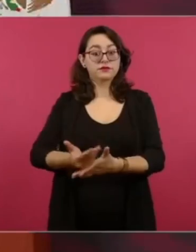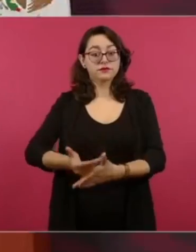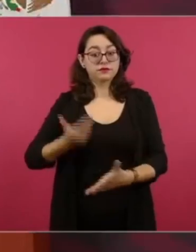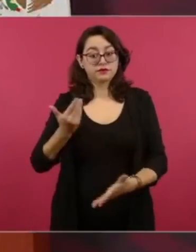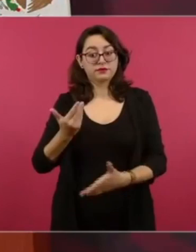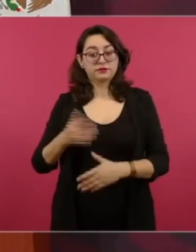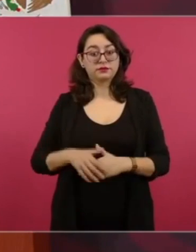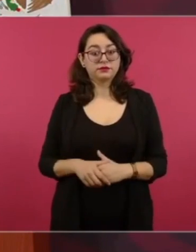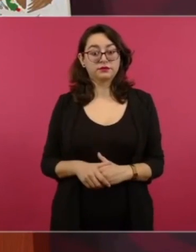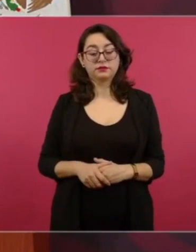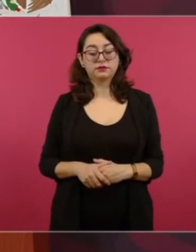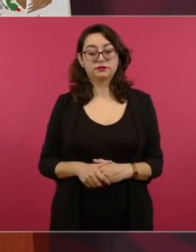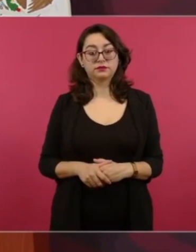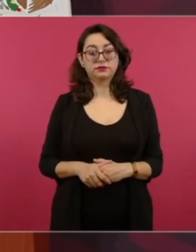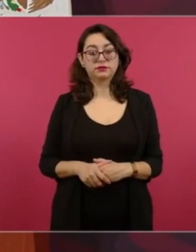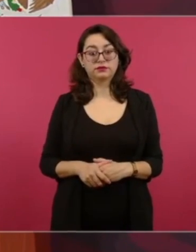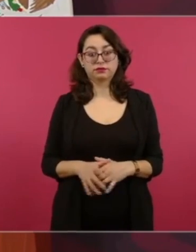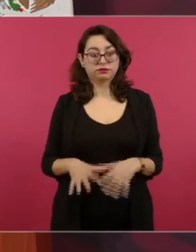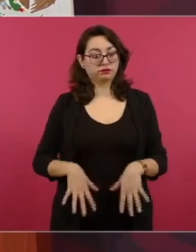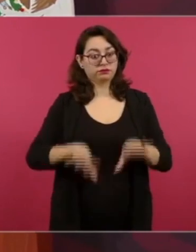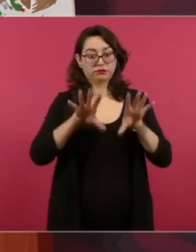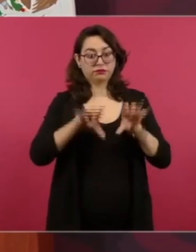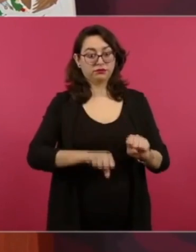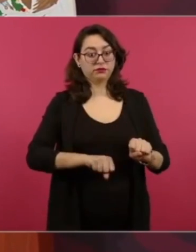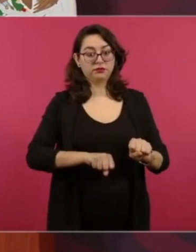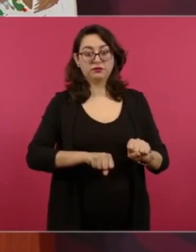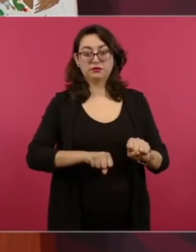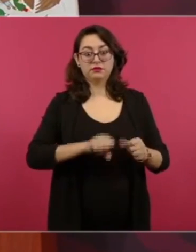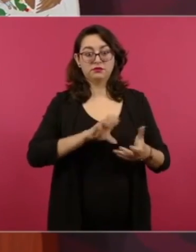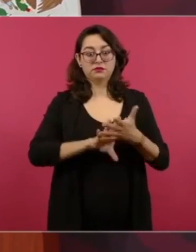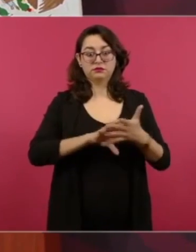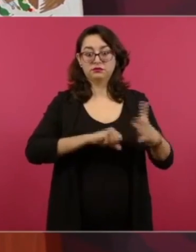para iniciar la revolución en Cuba. Él los detuvo,